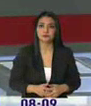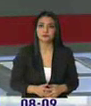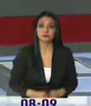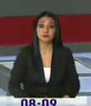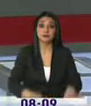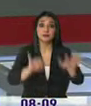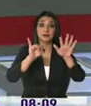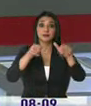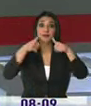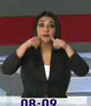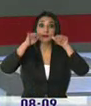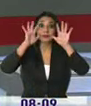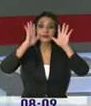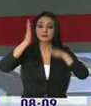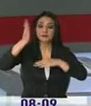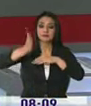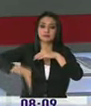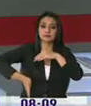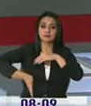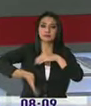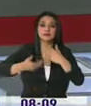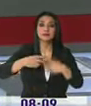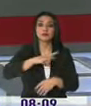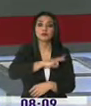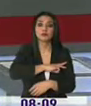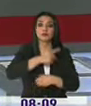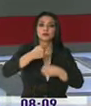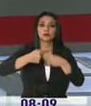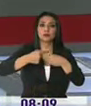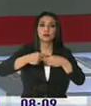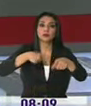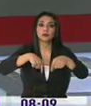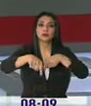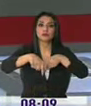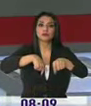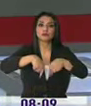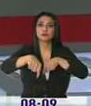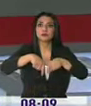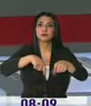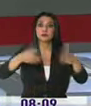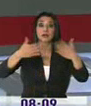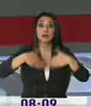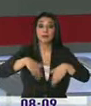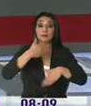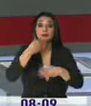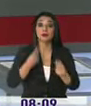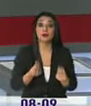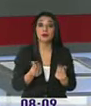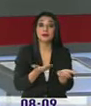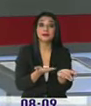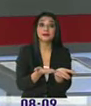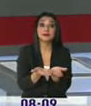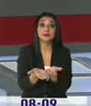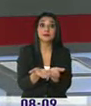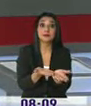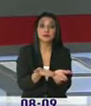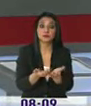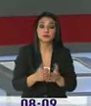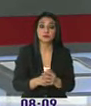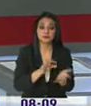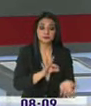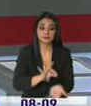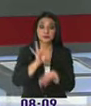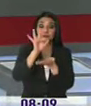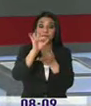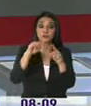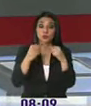6 de diciembre se cumple el plazo que el municipio de Quito dio a los transportistas, esto para que mejoren la calidad de servicio. Representantes